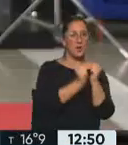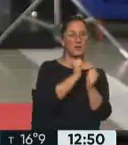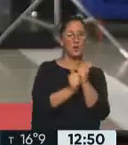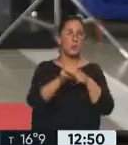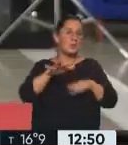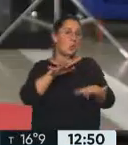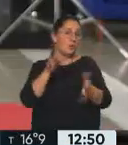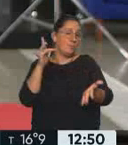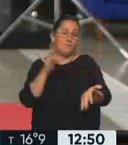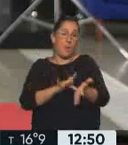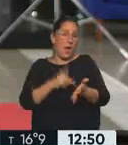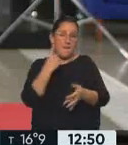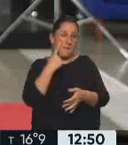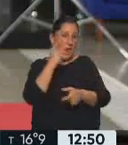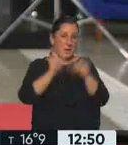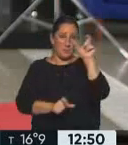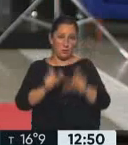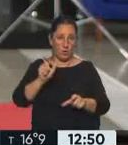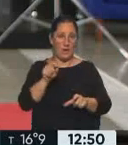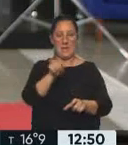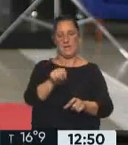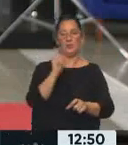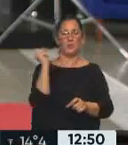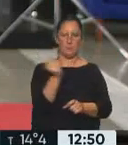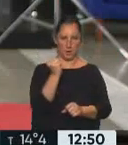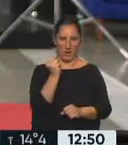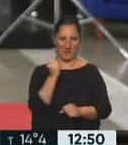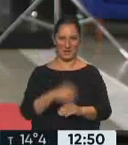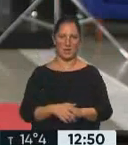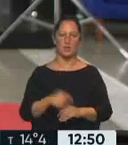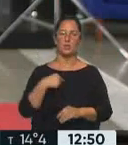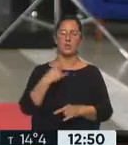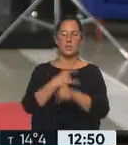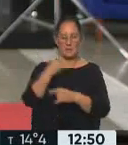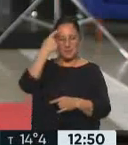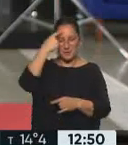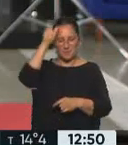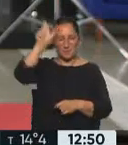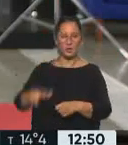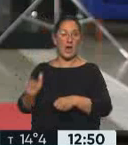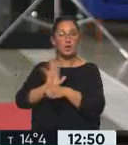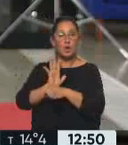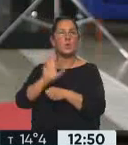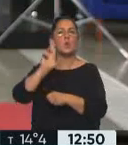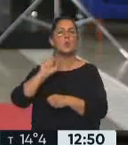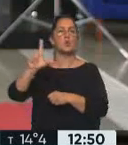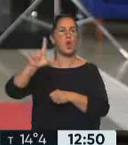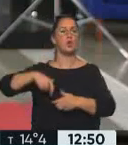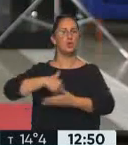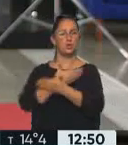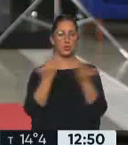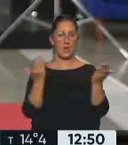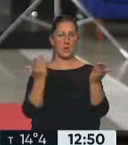realidad que nos toca en algún lugar, y eso creo que es lo importante, porque yo siempre pienso que el actor tiene un rol social. Cuando se sube